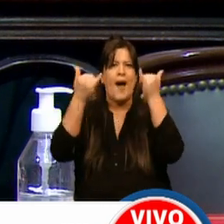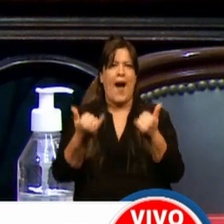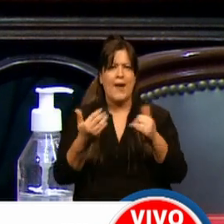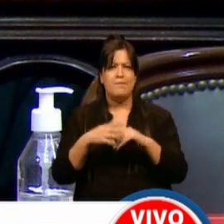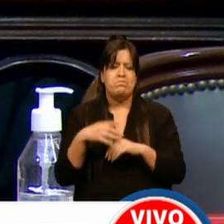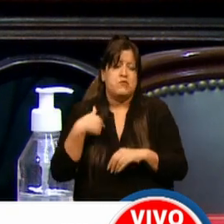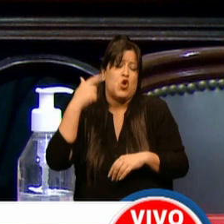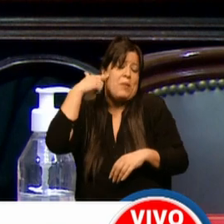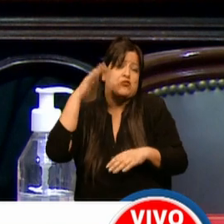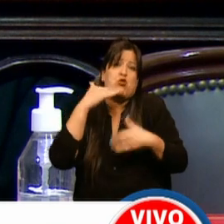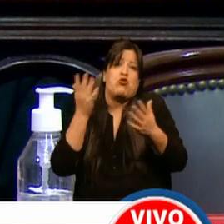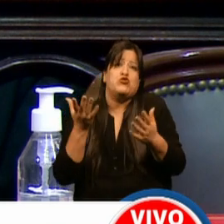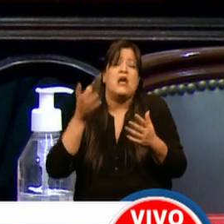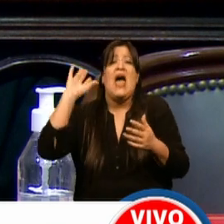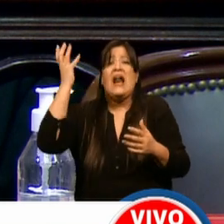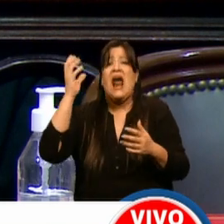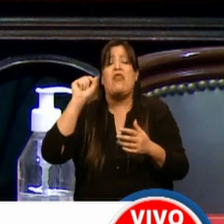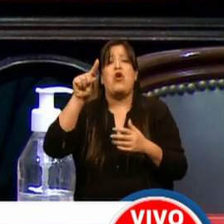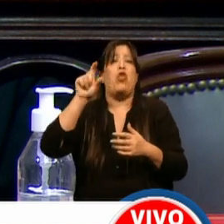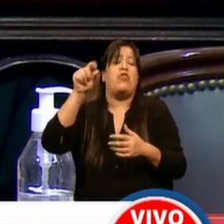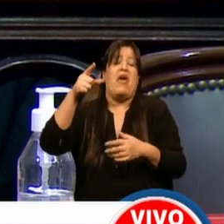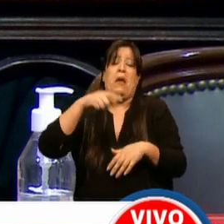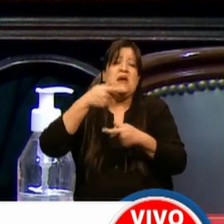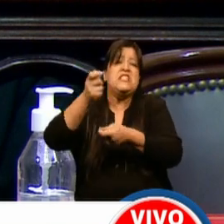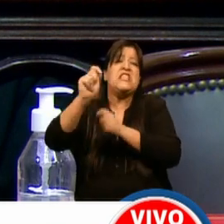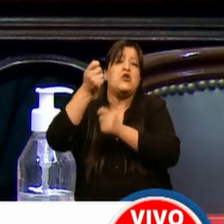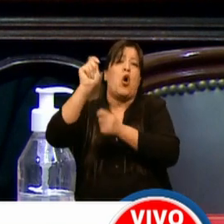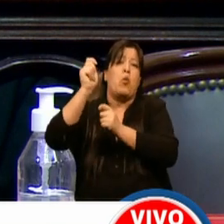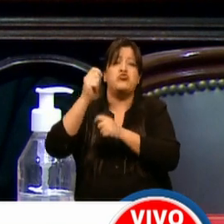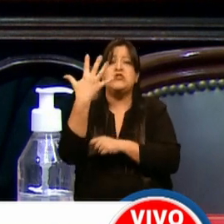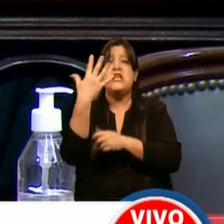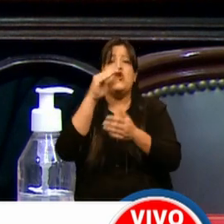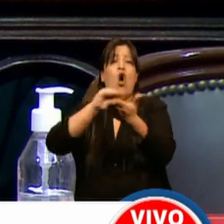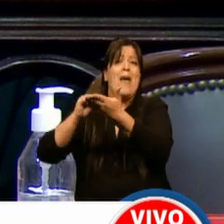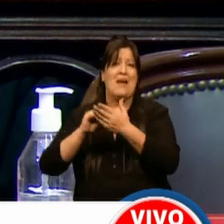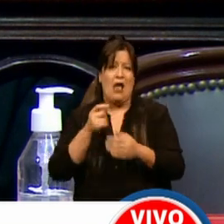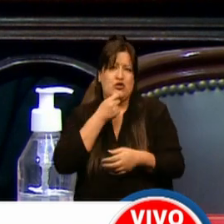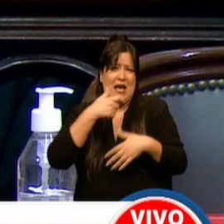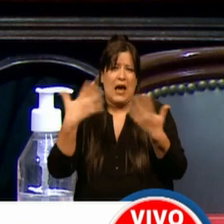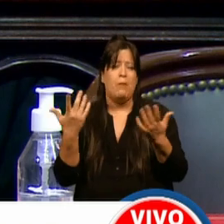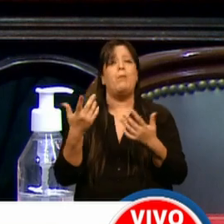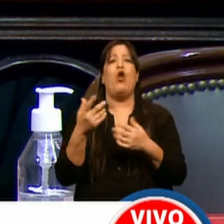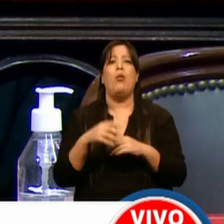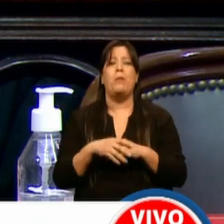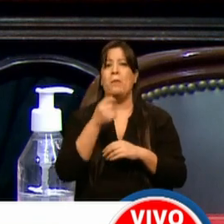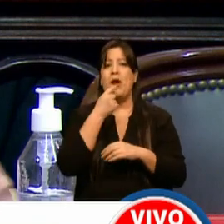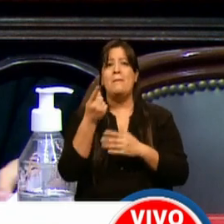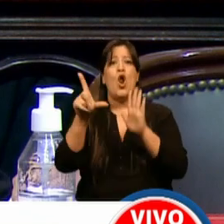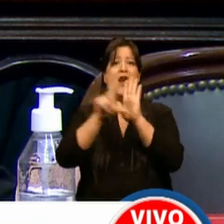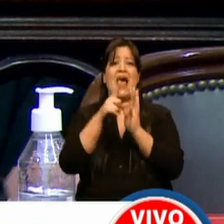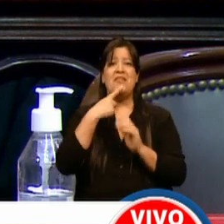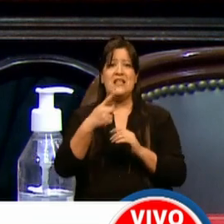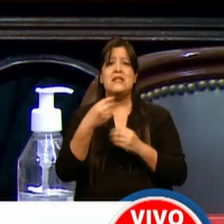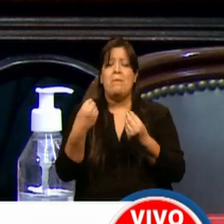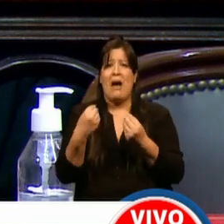no sé radio comunitaria en chascomús cinco empleados resulta que esta ley dice que para